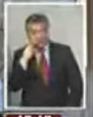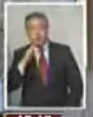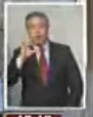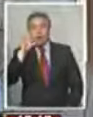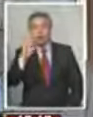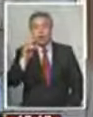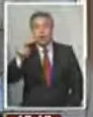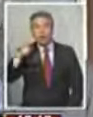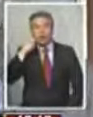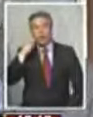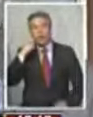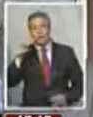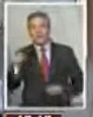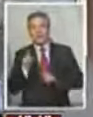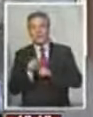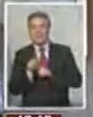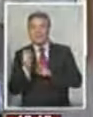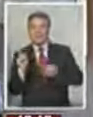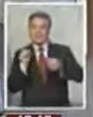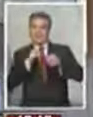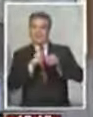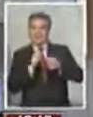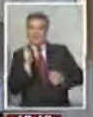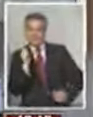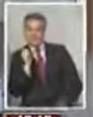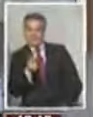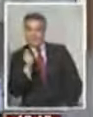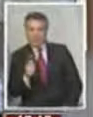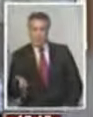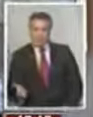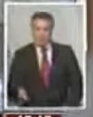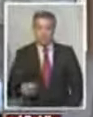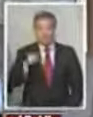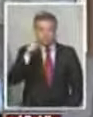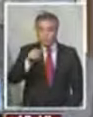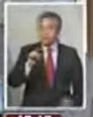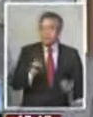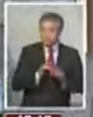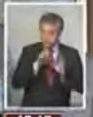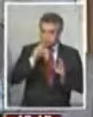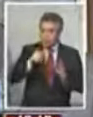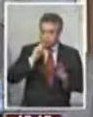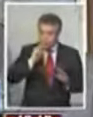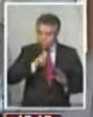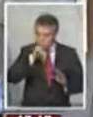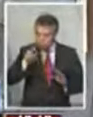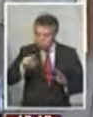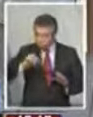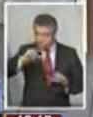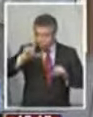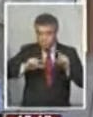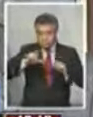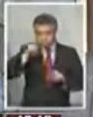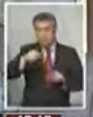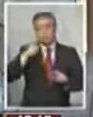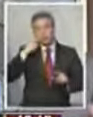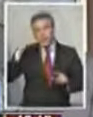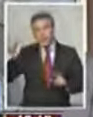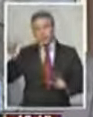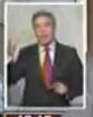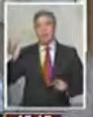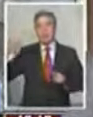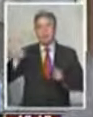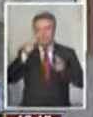Esto precisa que en el caso en que el Servicio de Impuestos Internos quiera recalificar un acto jurídico, será esa institución fiscalizadora la que